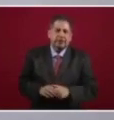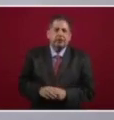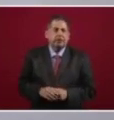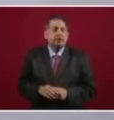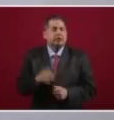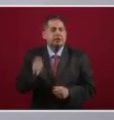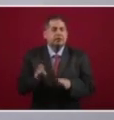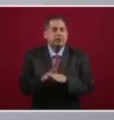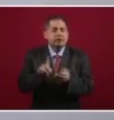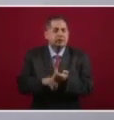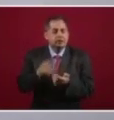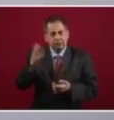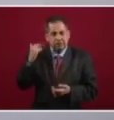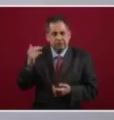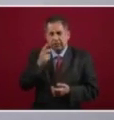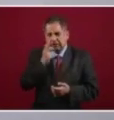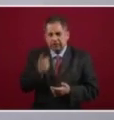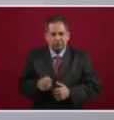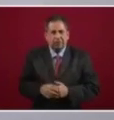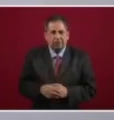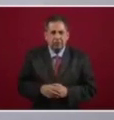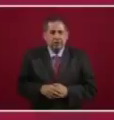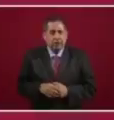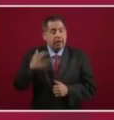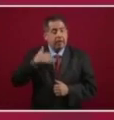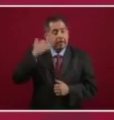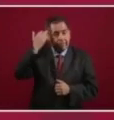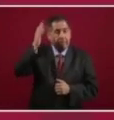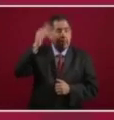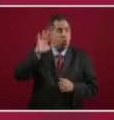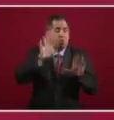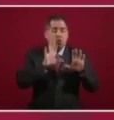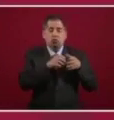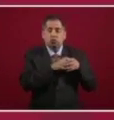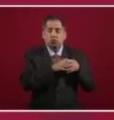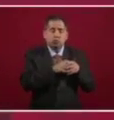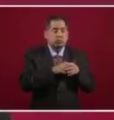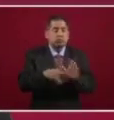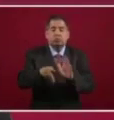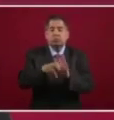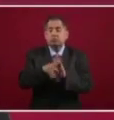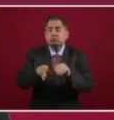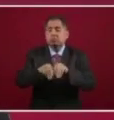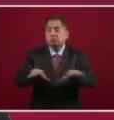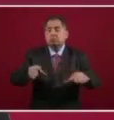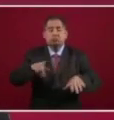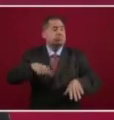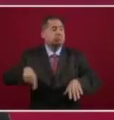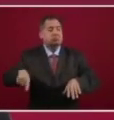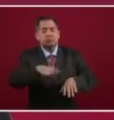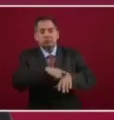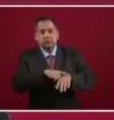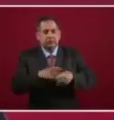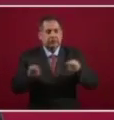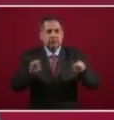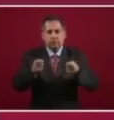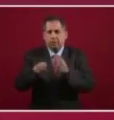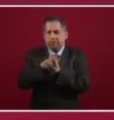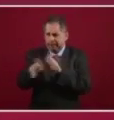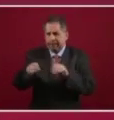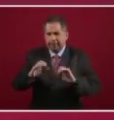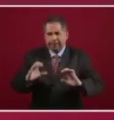Y como se decía en la época de los liberales, que la prensa se regule con la